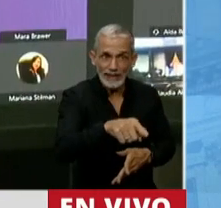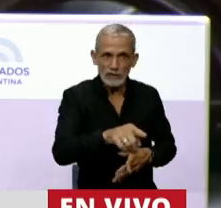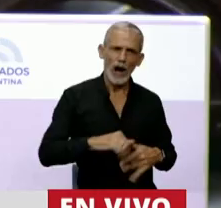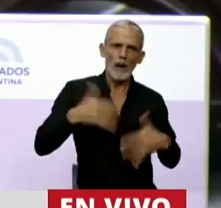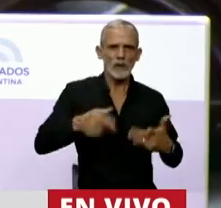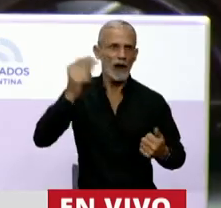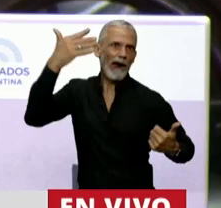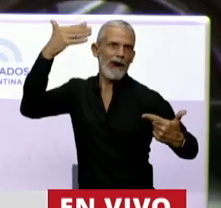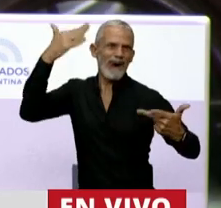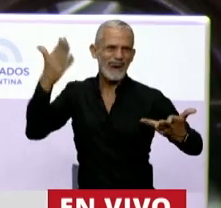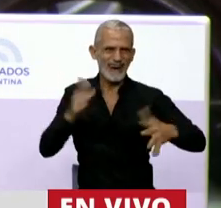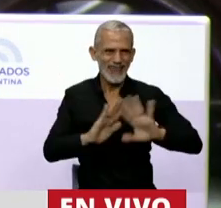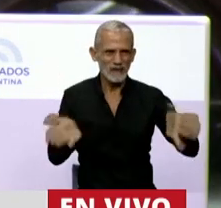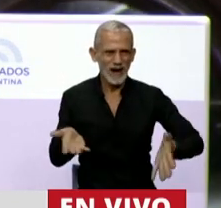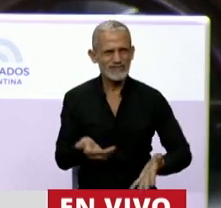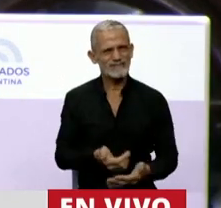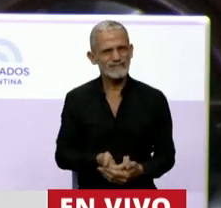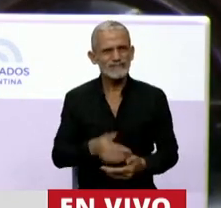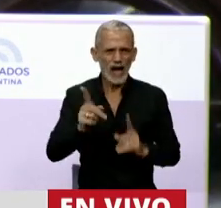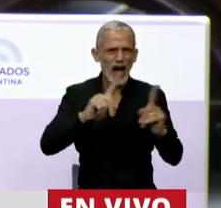han pasado muy mal y otros que ni siquiera la pueden contar.